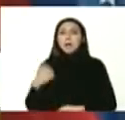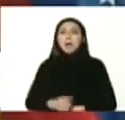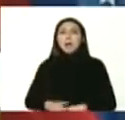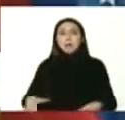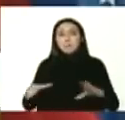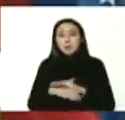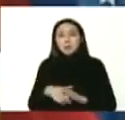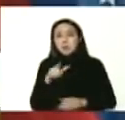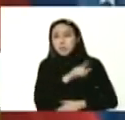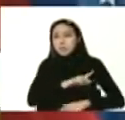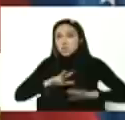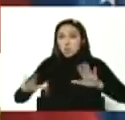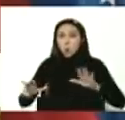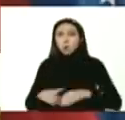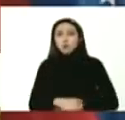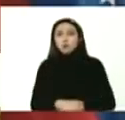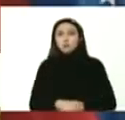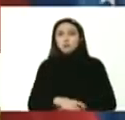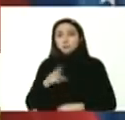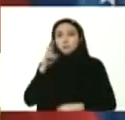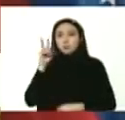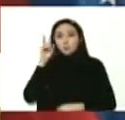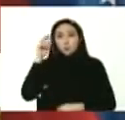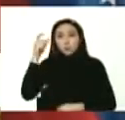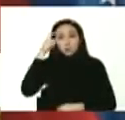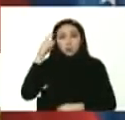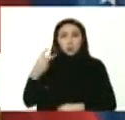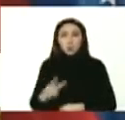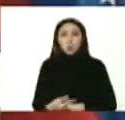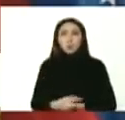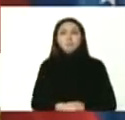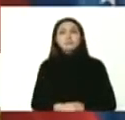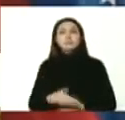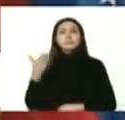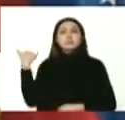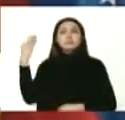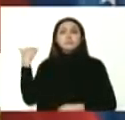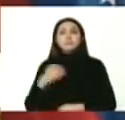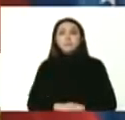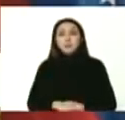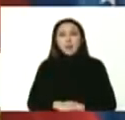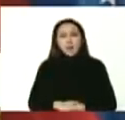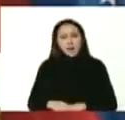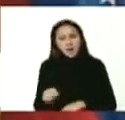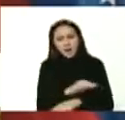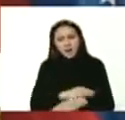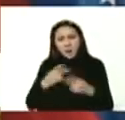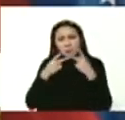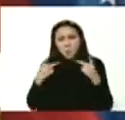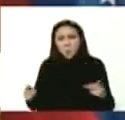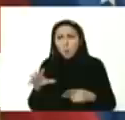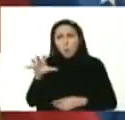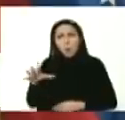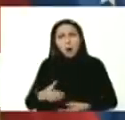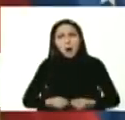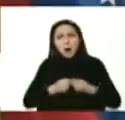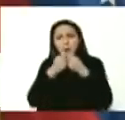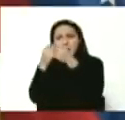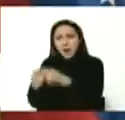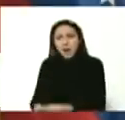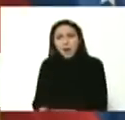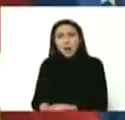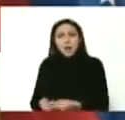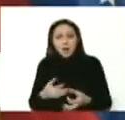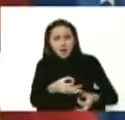mayo, hace apenas dos días, el Estado venezolano, a través del Ministerio Público, hizo entrega de un cuarto